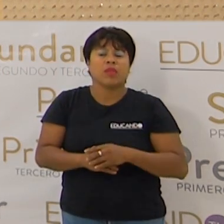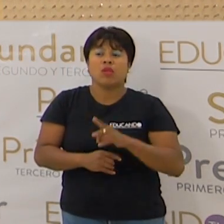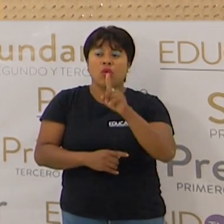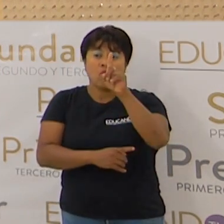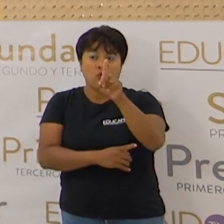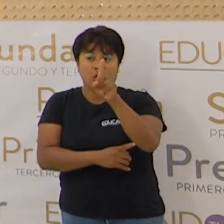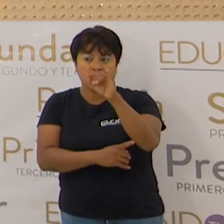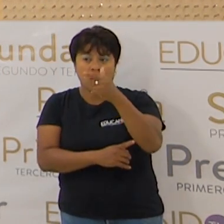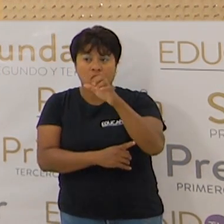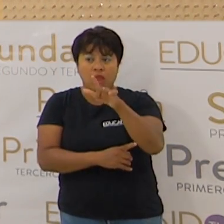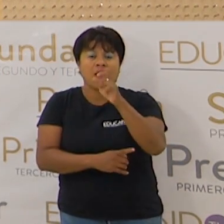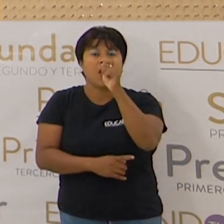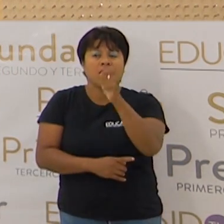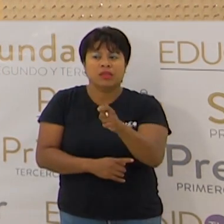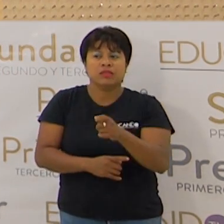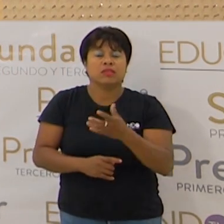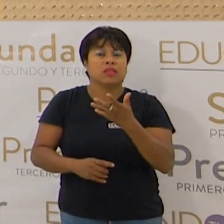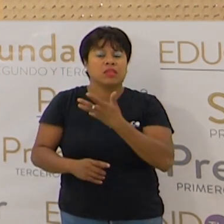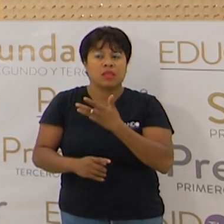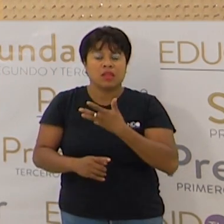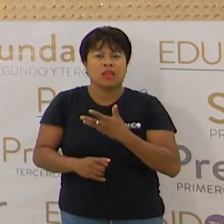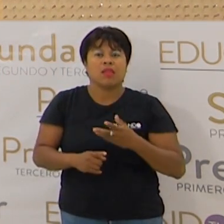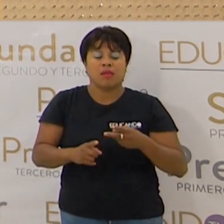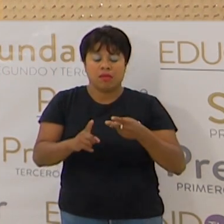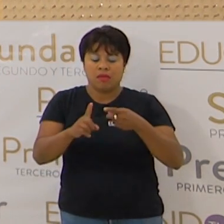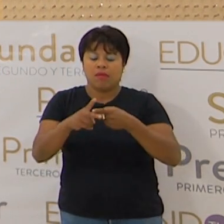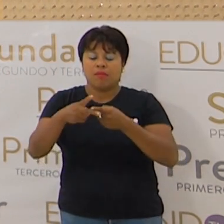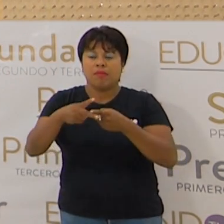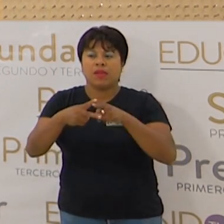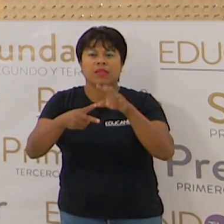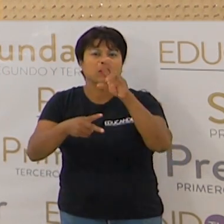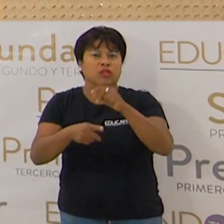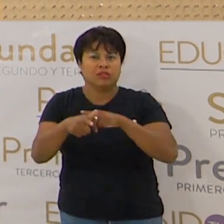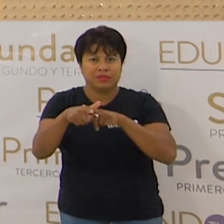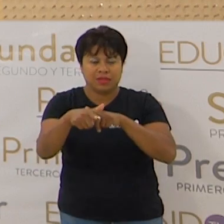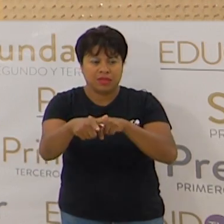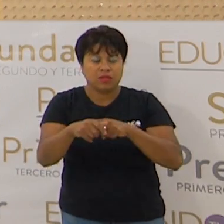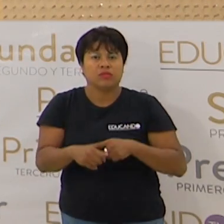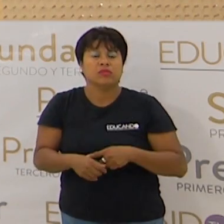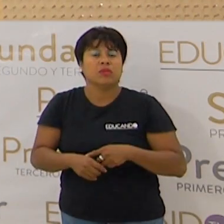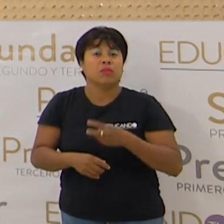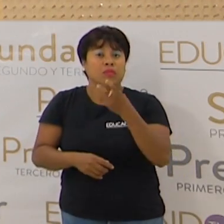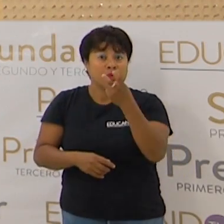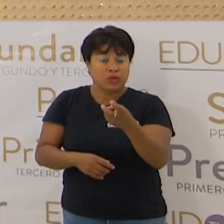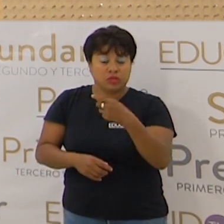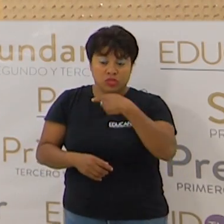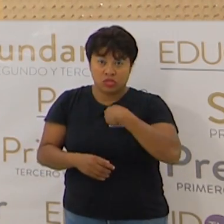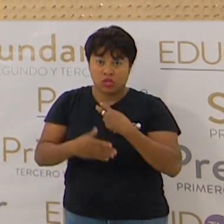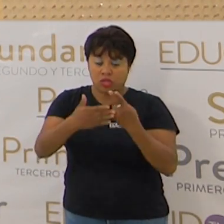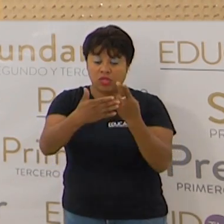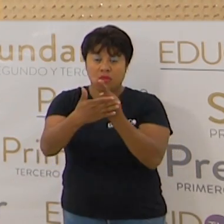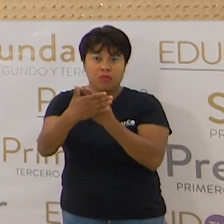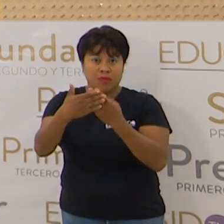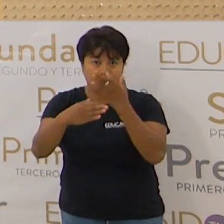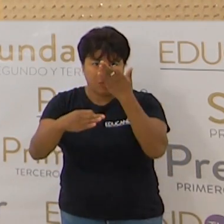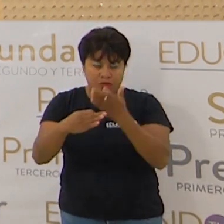una diagonal es aquella que une vértices no consecutivos. Por lo tanto, si yo dibujo